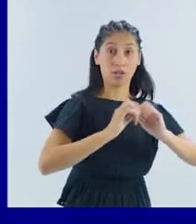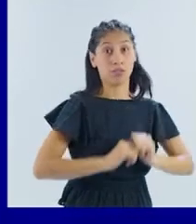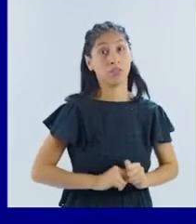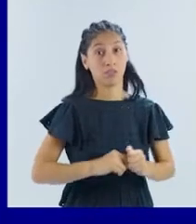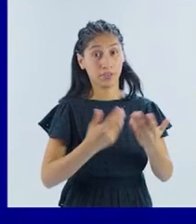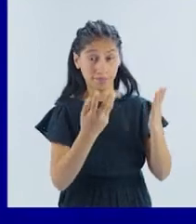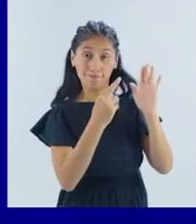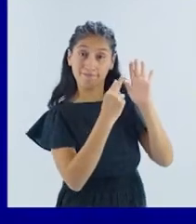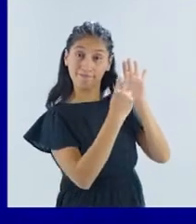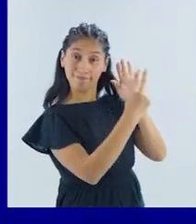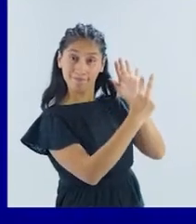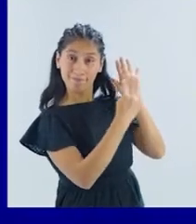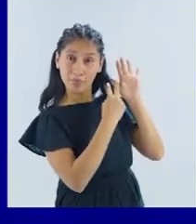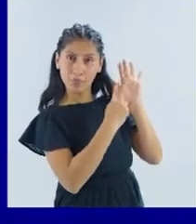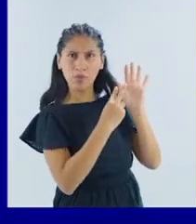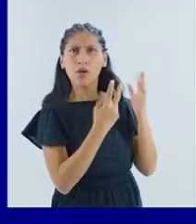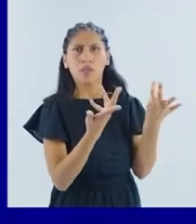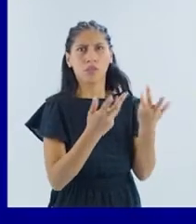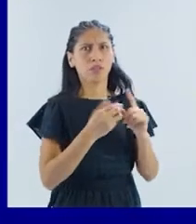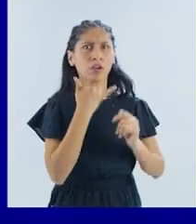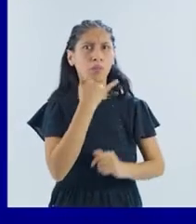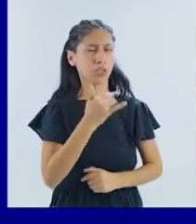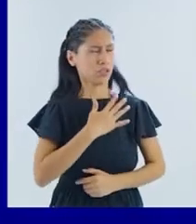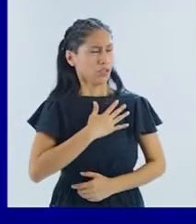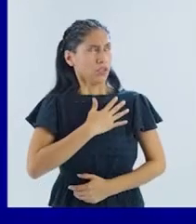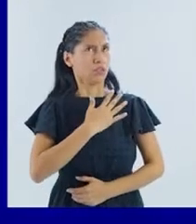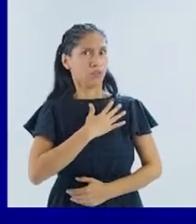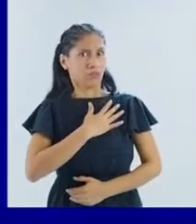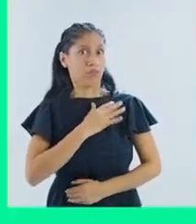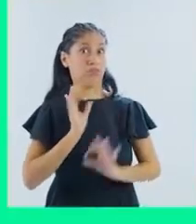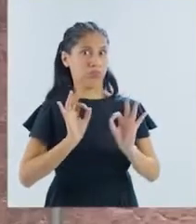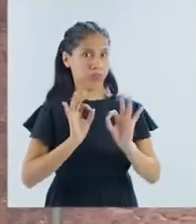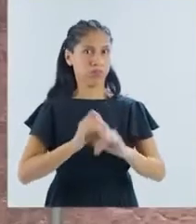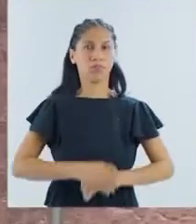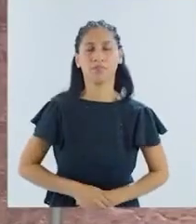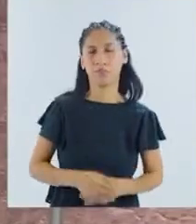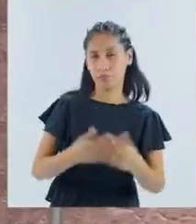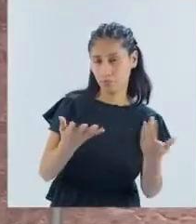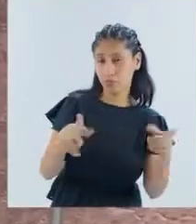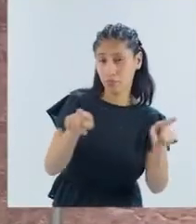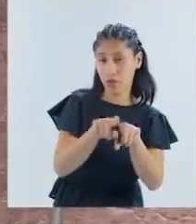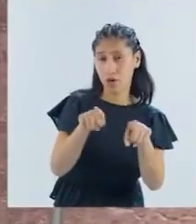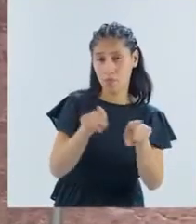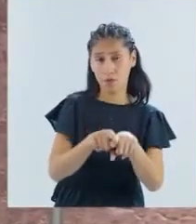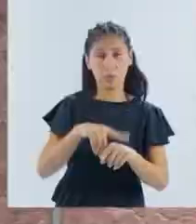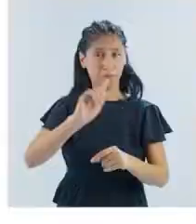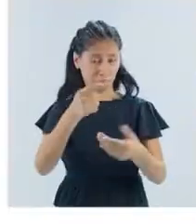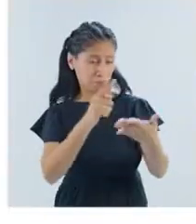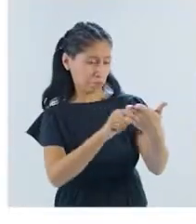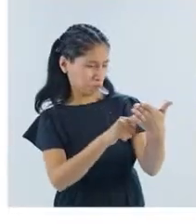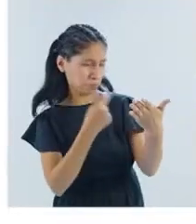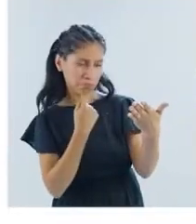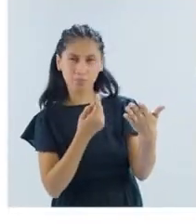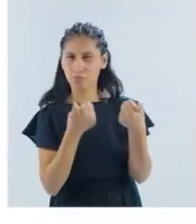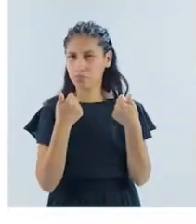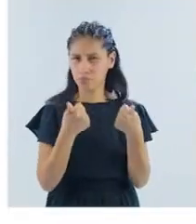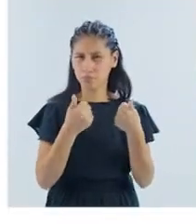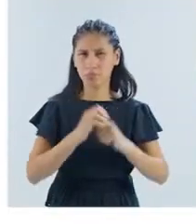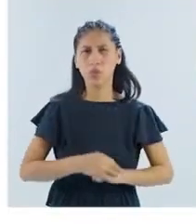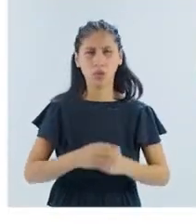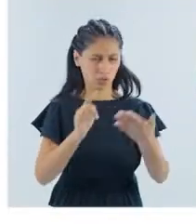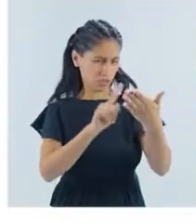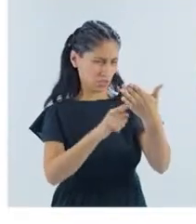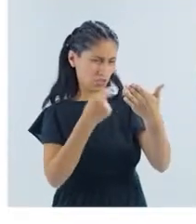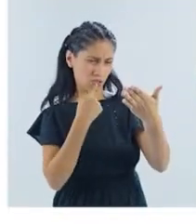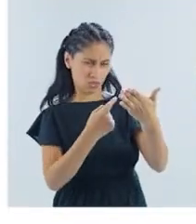el SARS-CoV-2, síndrome respiratorio agudo grave. Un buen ejemplo para el primer argumento, profesor. Así es, Amaru.